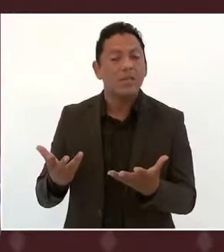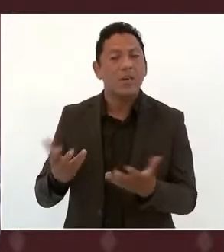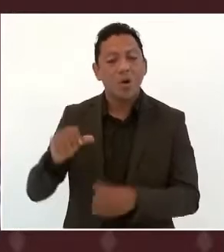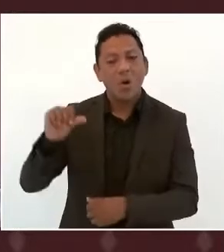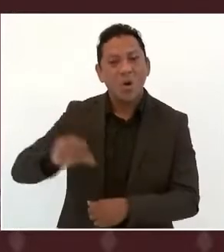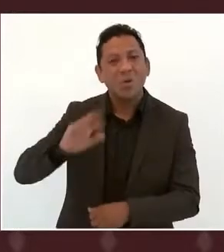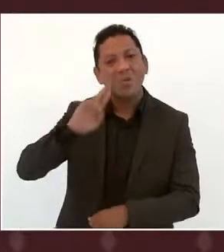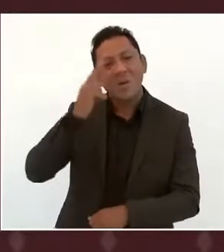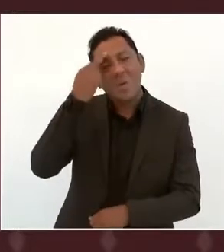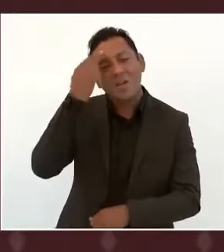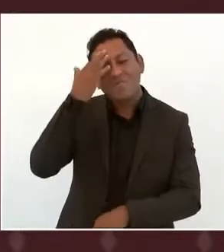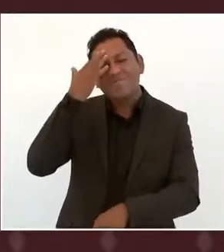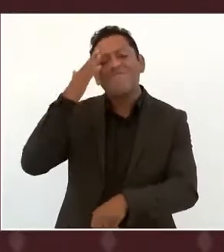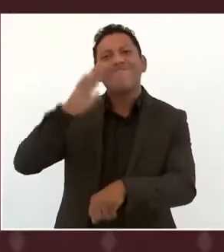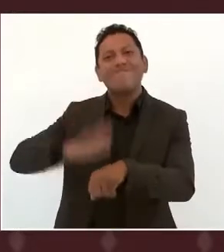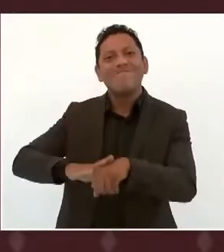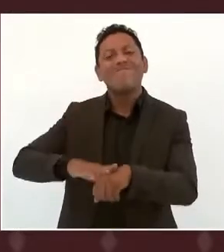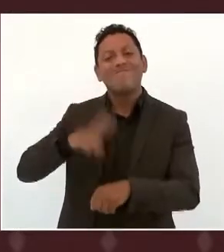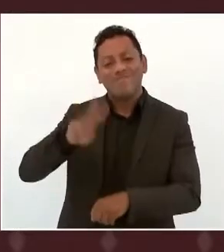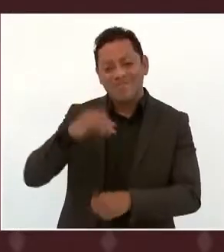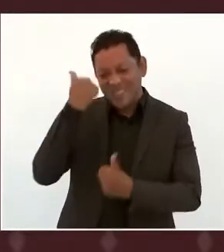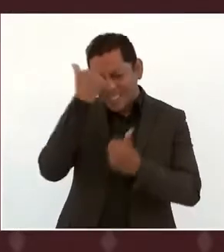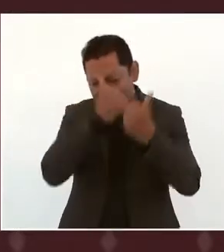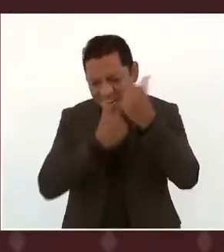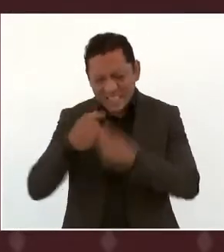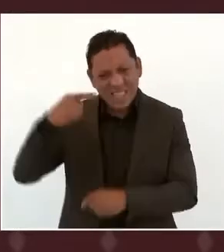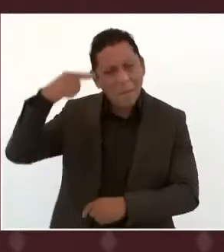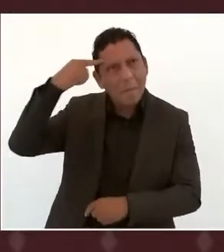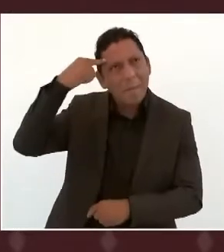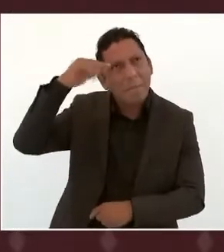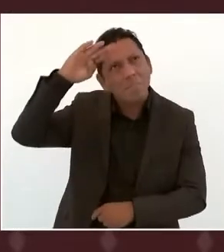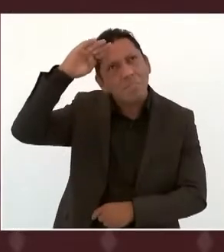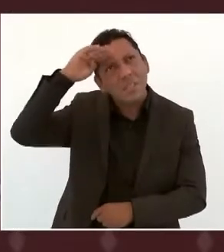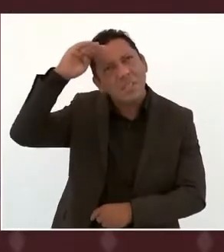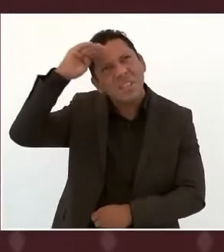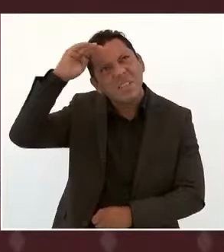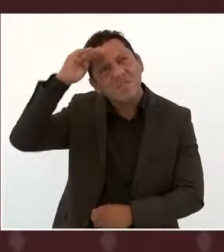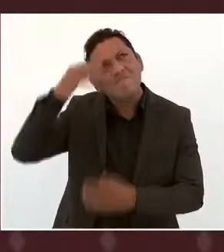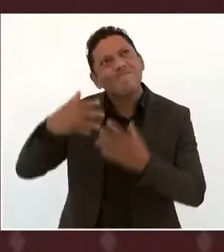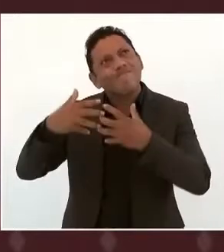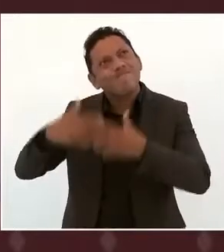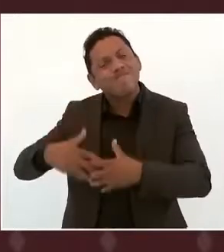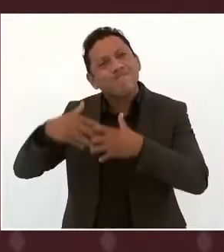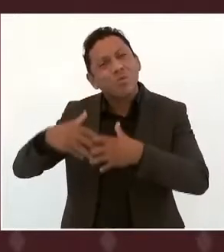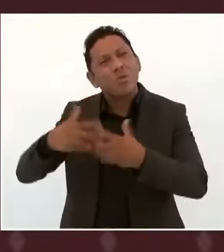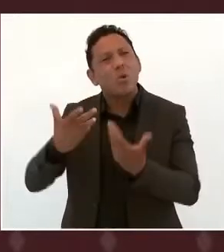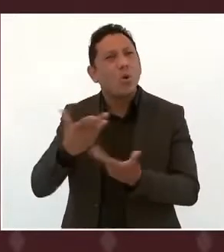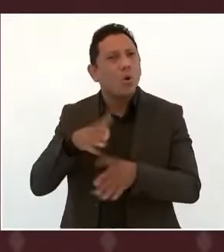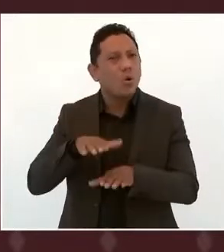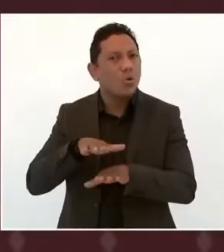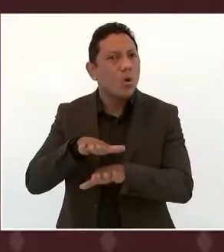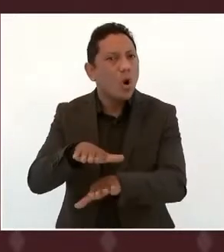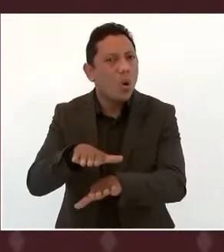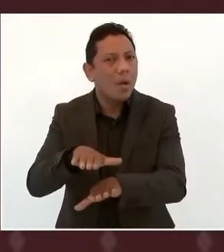nos convoca al análisis y a la reflexión sobre el hecho